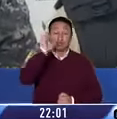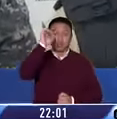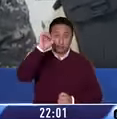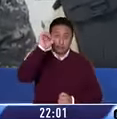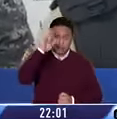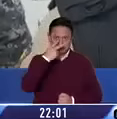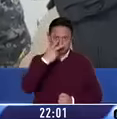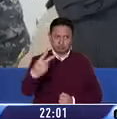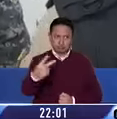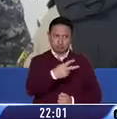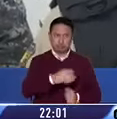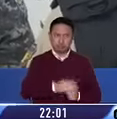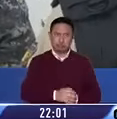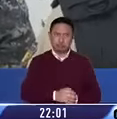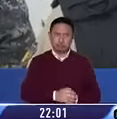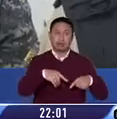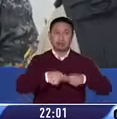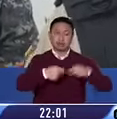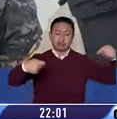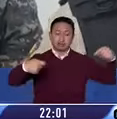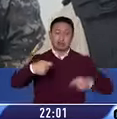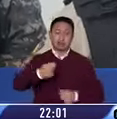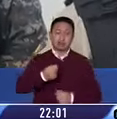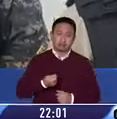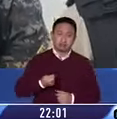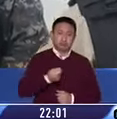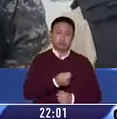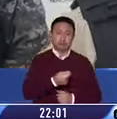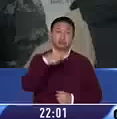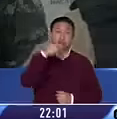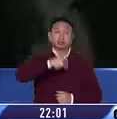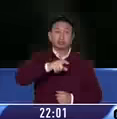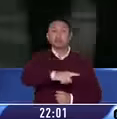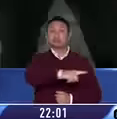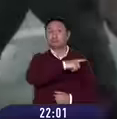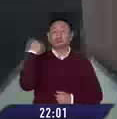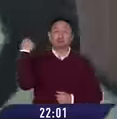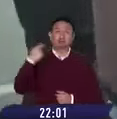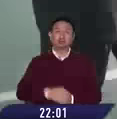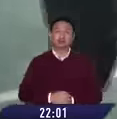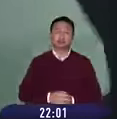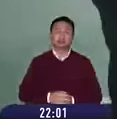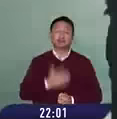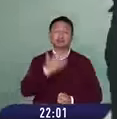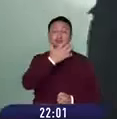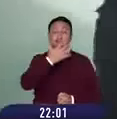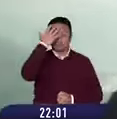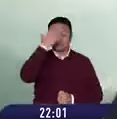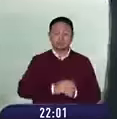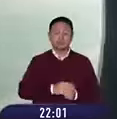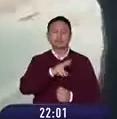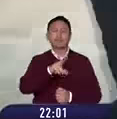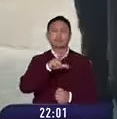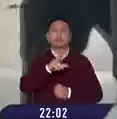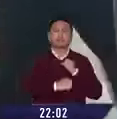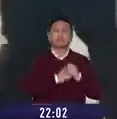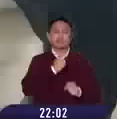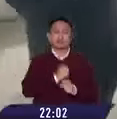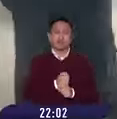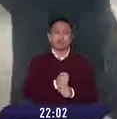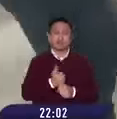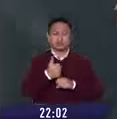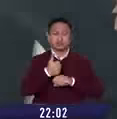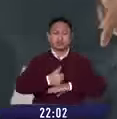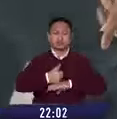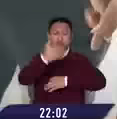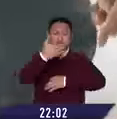puede observar que utilizaba hasta armas cortopulsantes, que decapitaba a sus víctimas. El esmeraldeño de 23 años de edad fue puesto a órdenes del